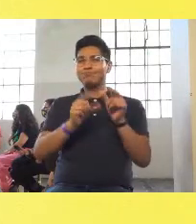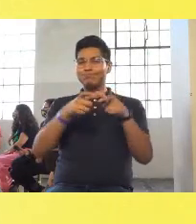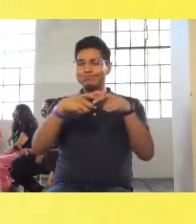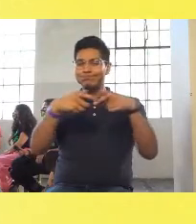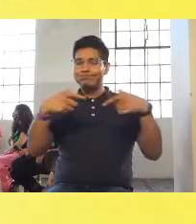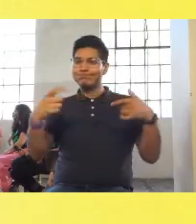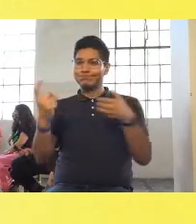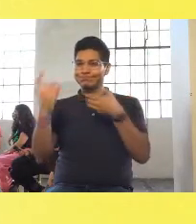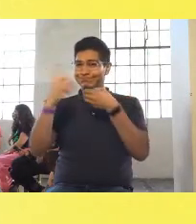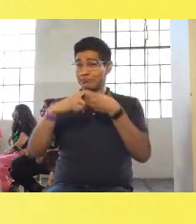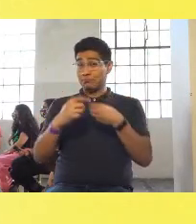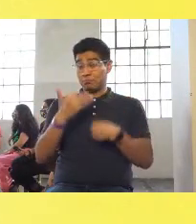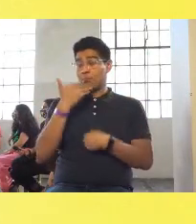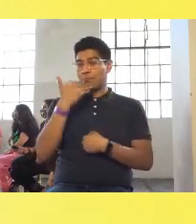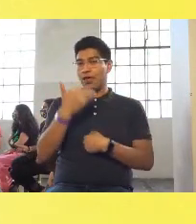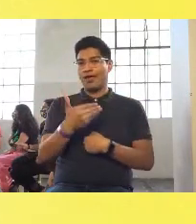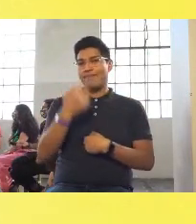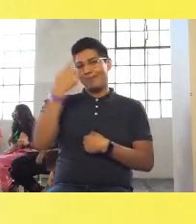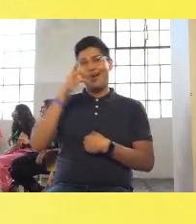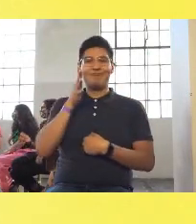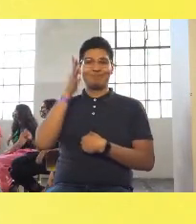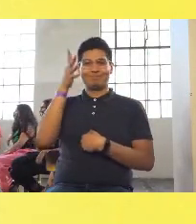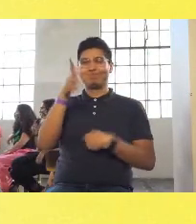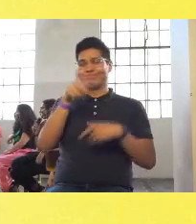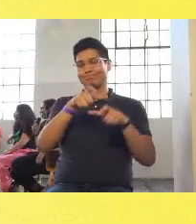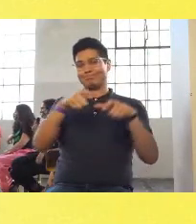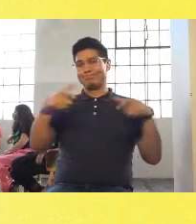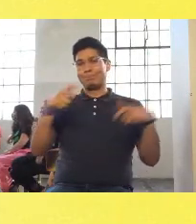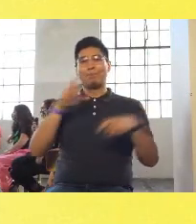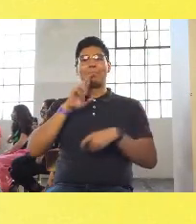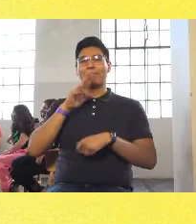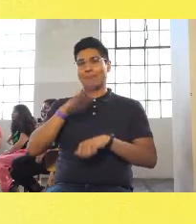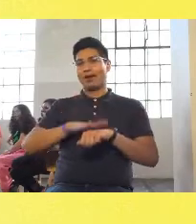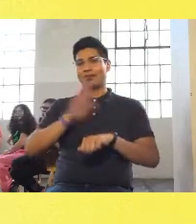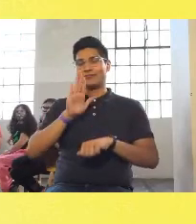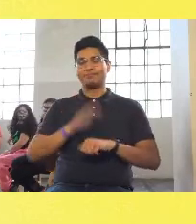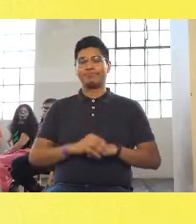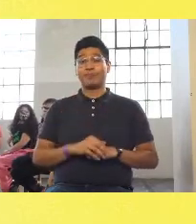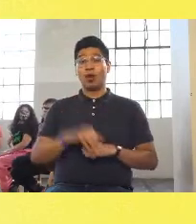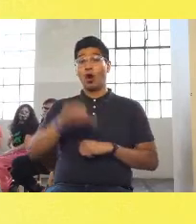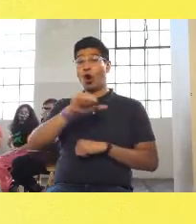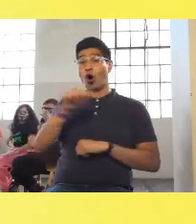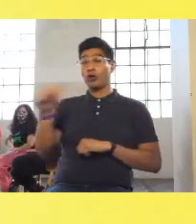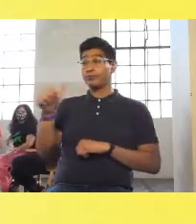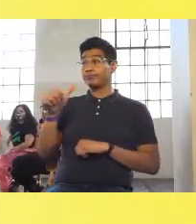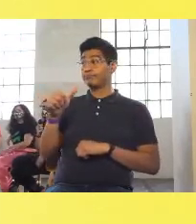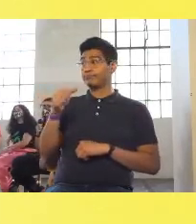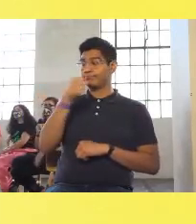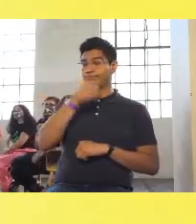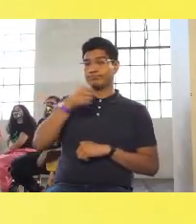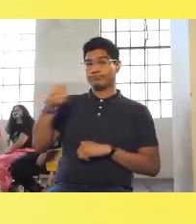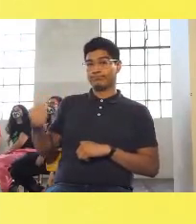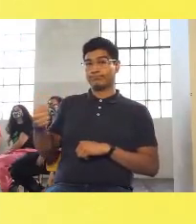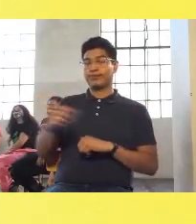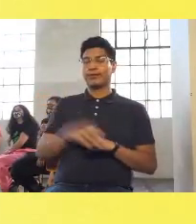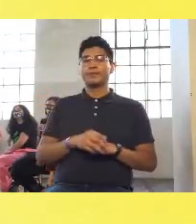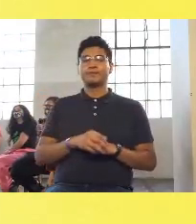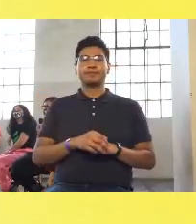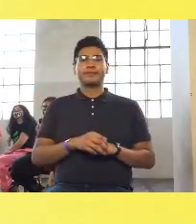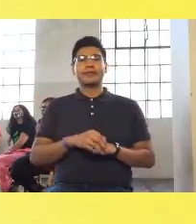Y creo que eso queremos también construir para afuera. Perfecto, ¿por acá? Sí, pues el caso de Fierras. Fierras fue un